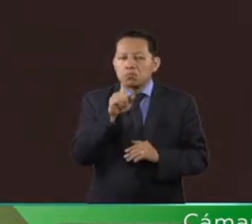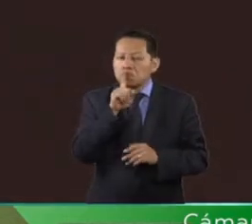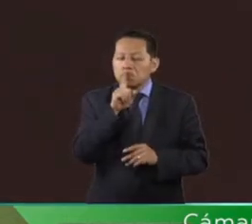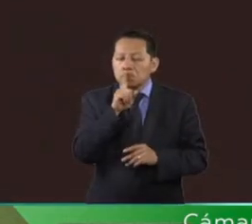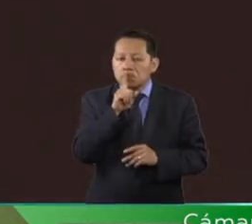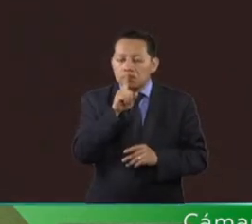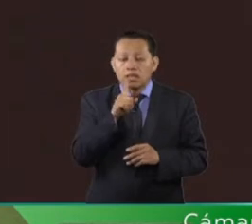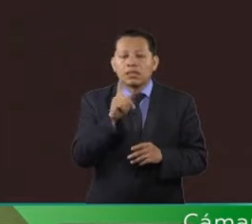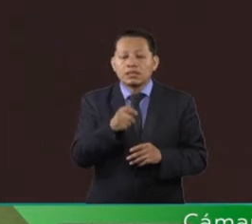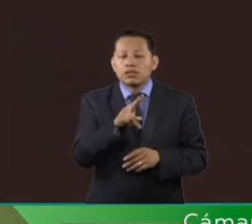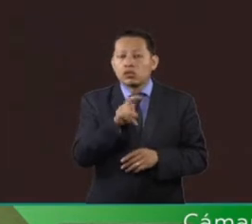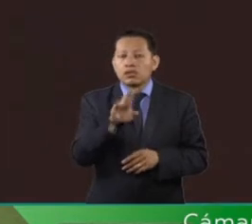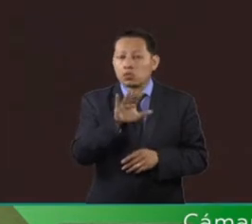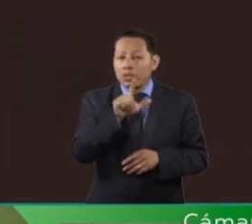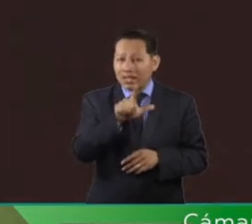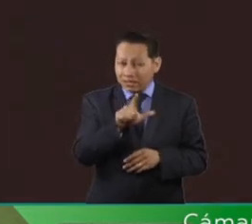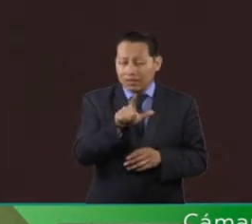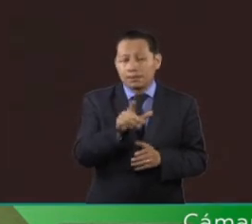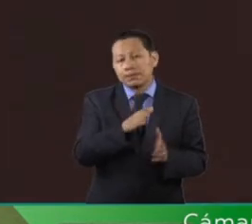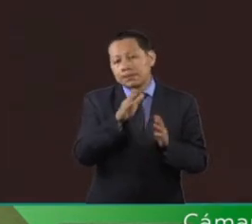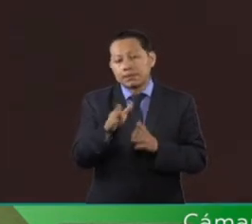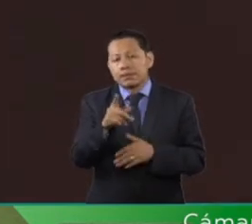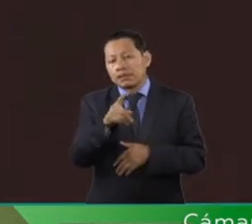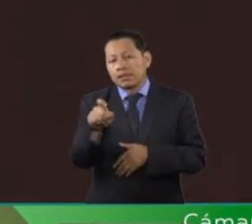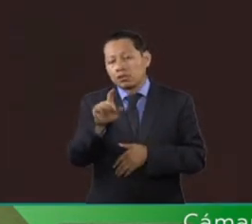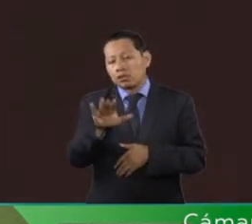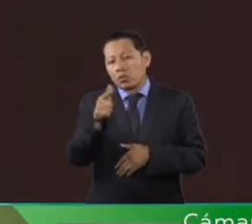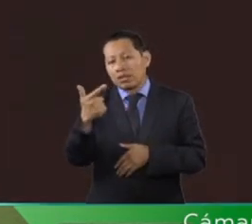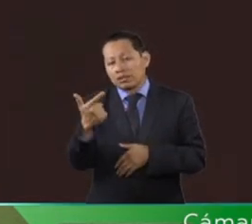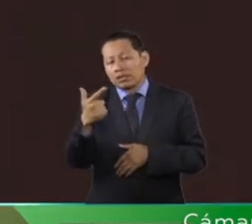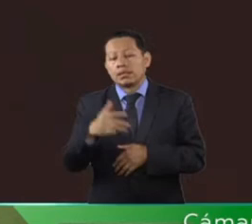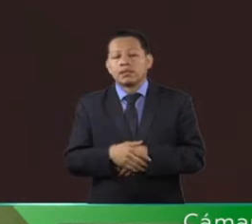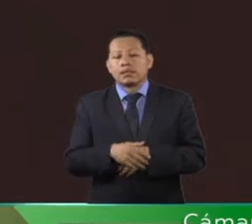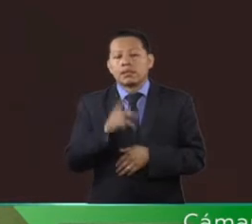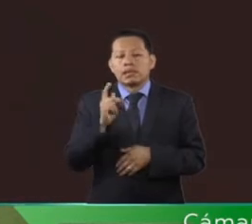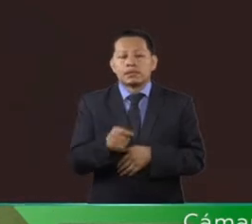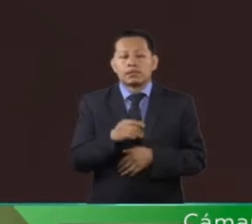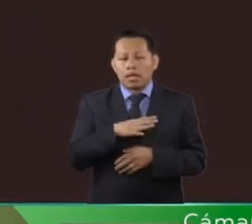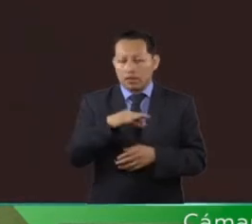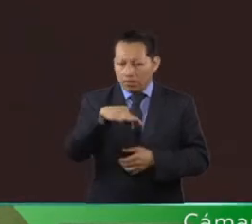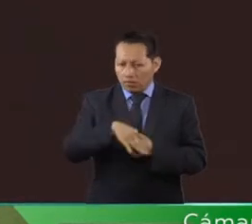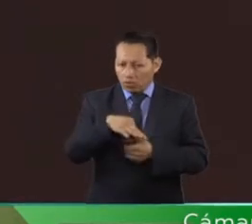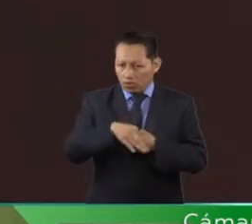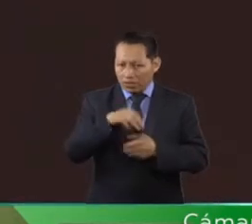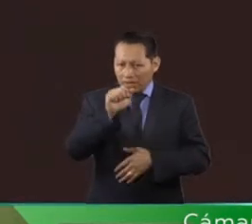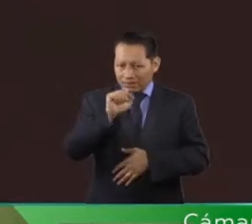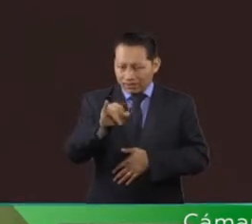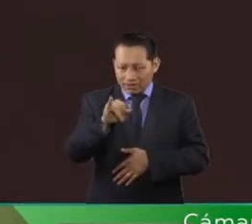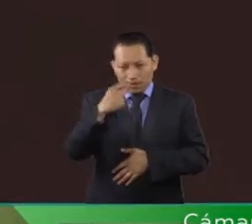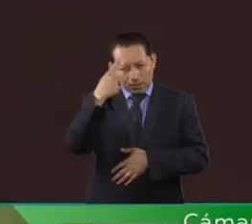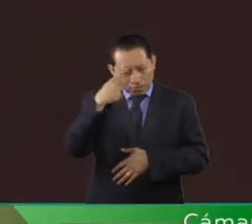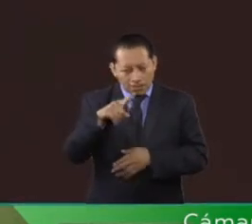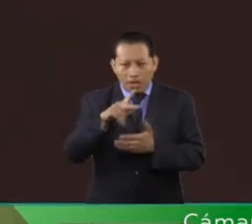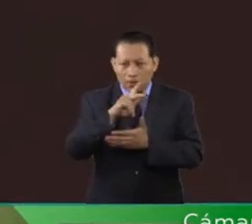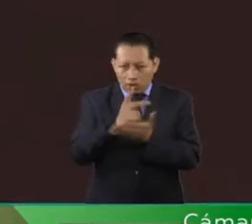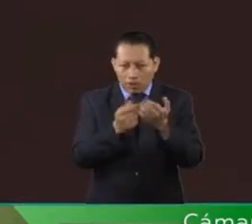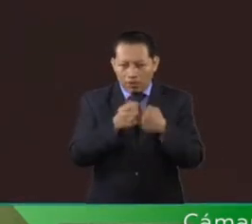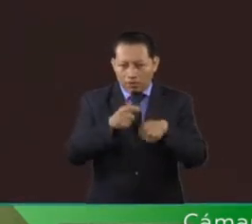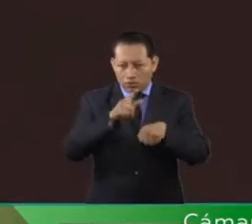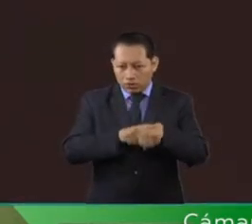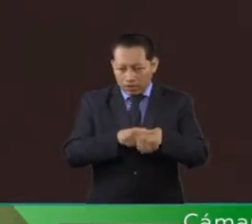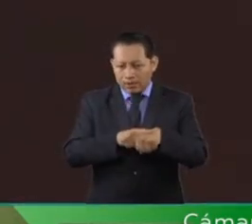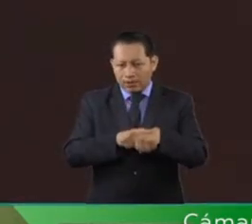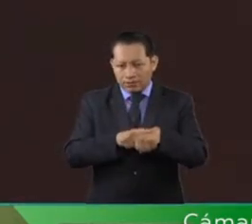de 257 a 157. Hemos votado a favor de los programas